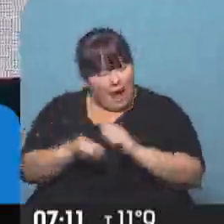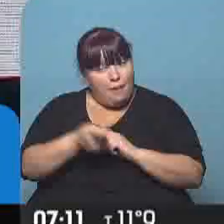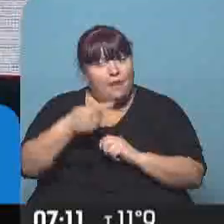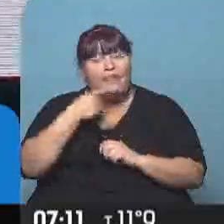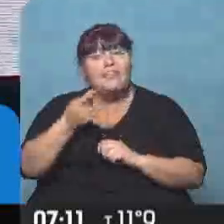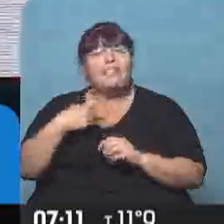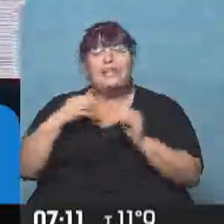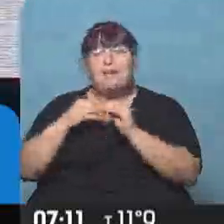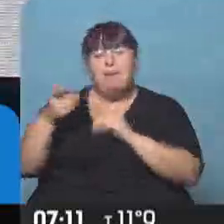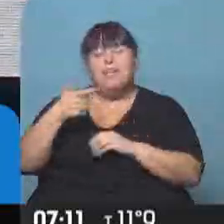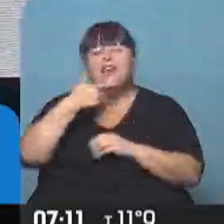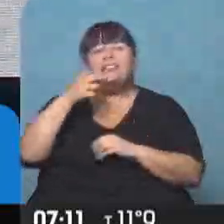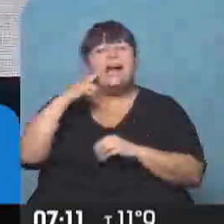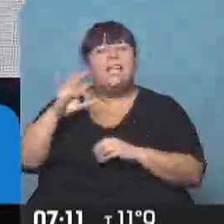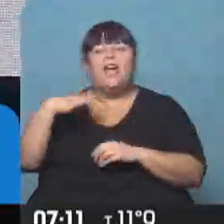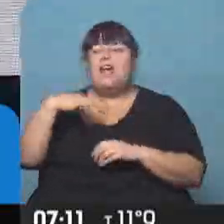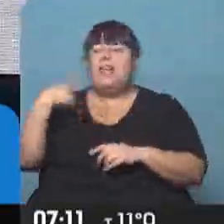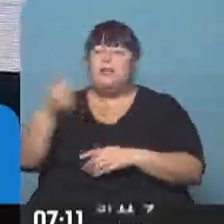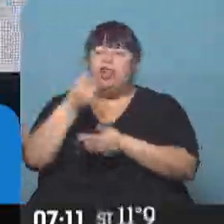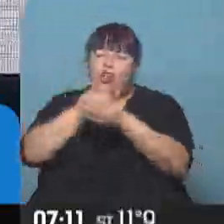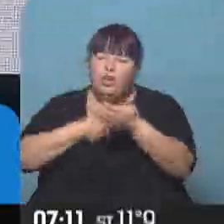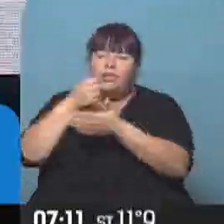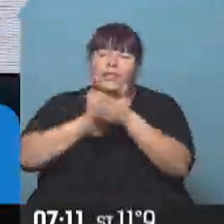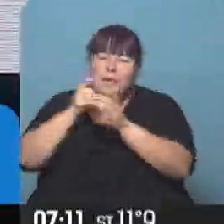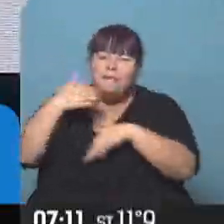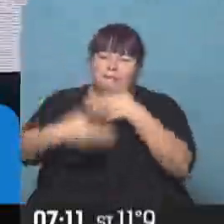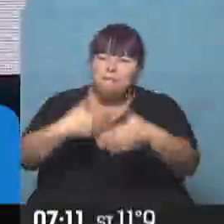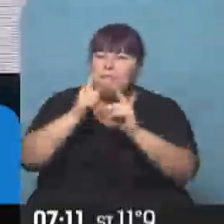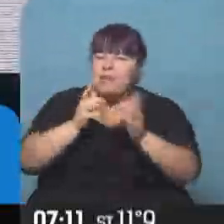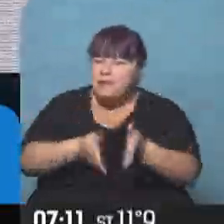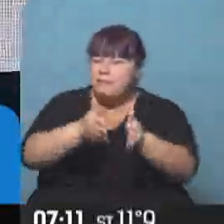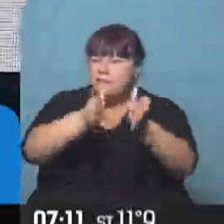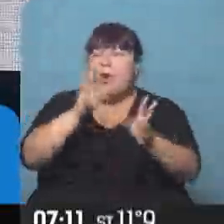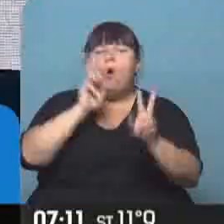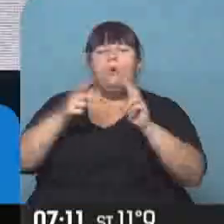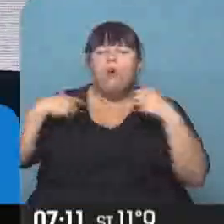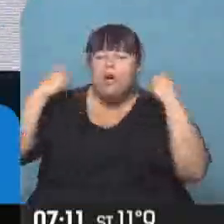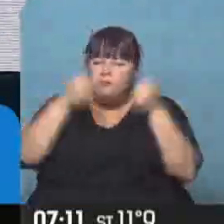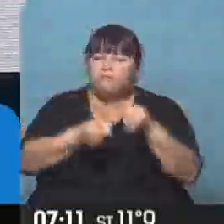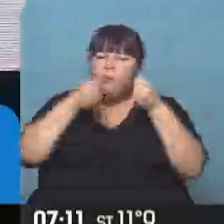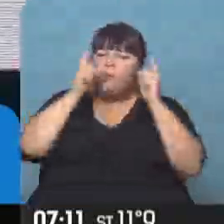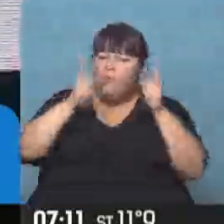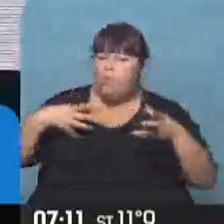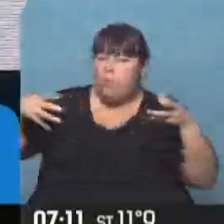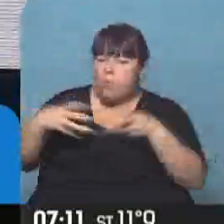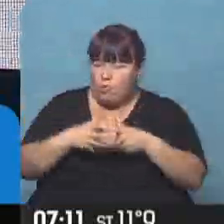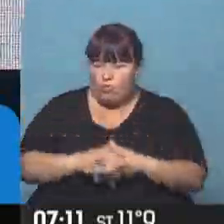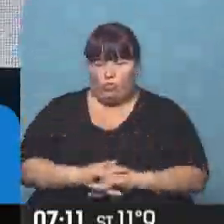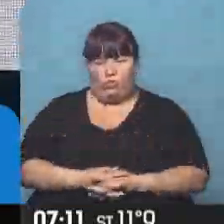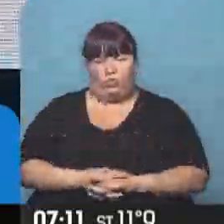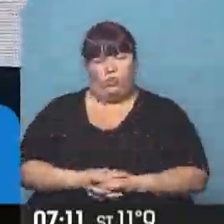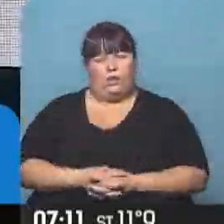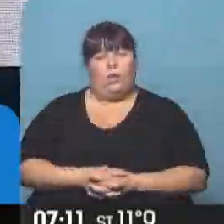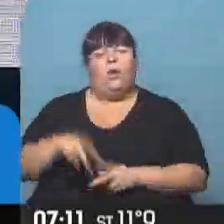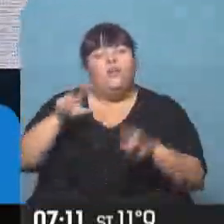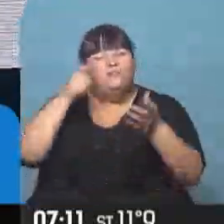dice mi amigo Santiago, tenemos que tirar todos del carro en la misma dirección, ponernos la misma camiseta,